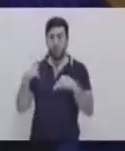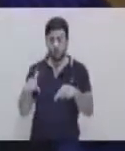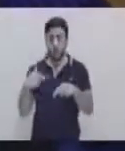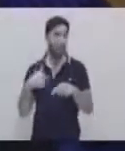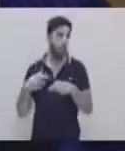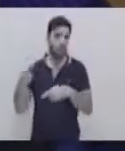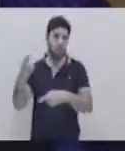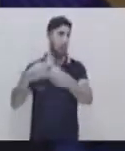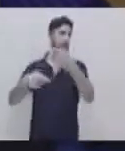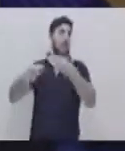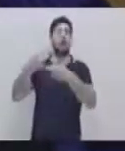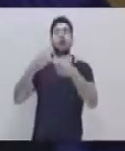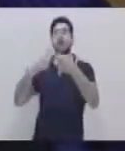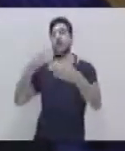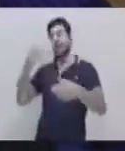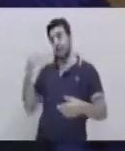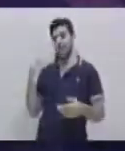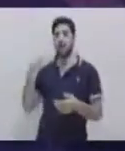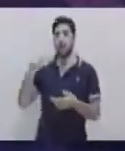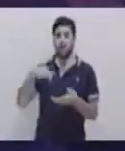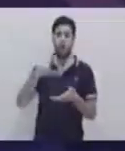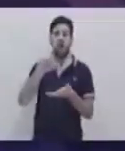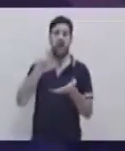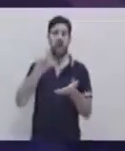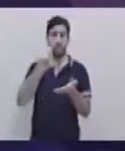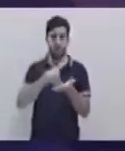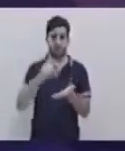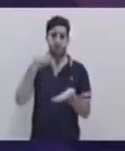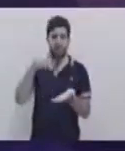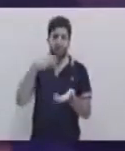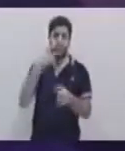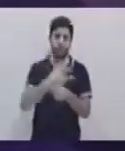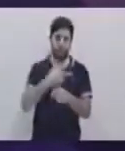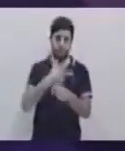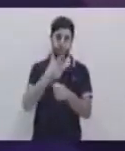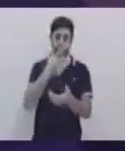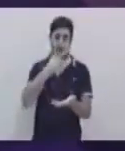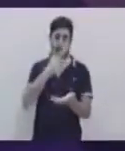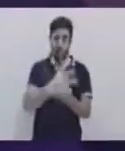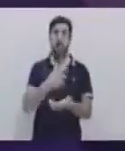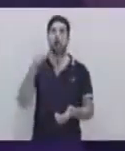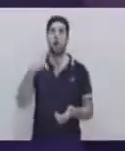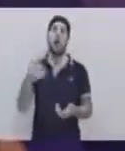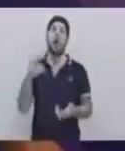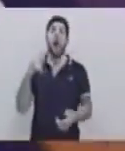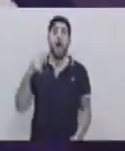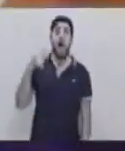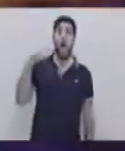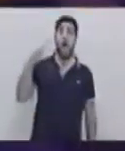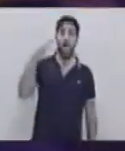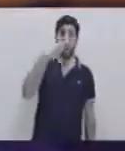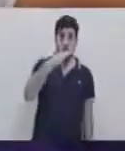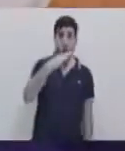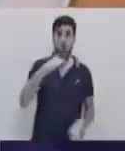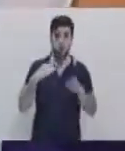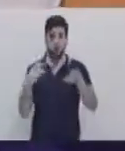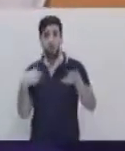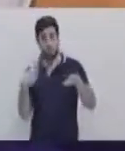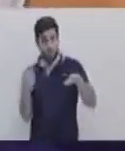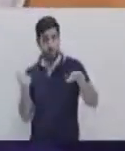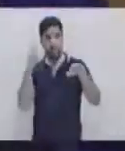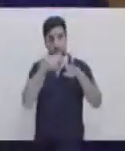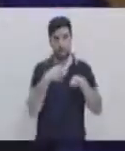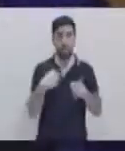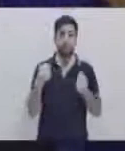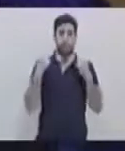capital. Pero vamos a cambiar de transporte. Nos vamos a dirigir en un avión. Así que todos a bordo de nuevo, otra vez. ¿Listos? El